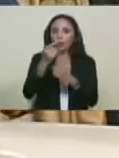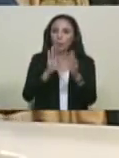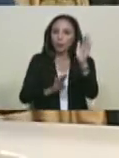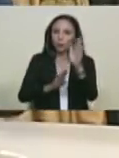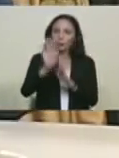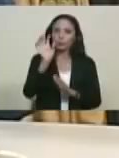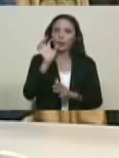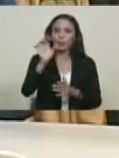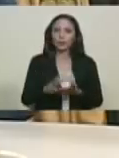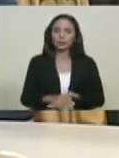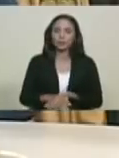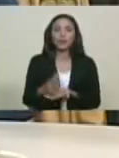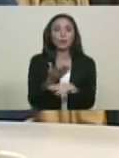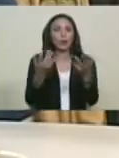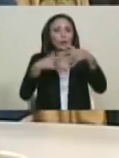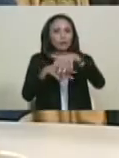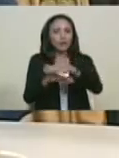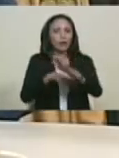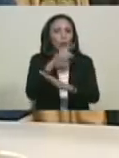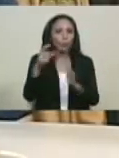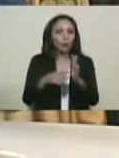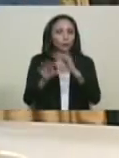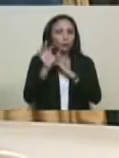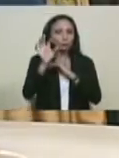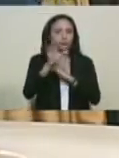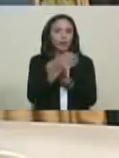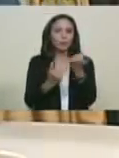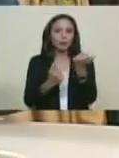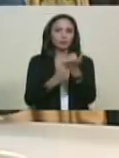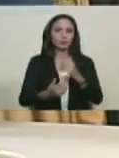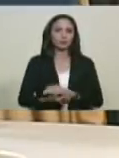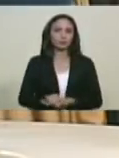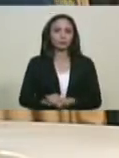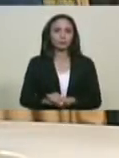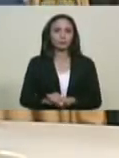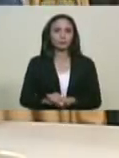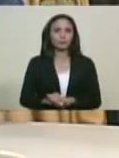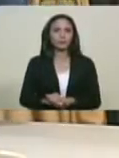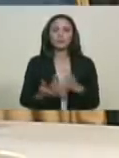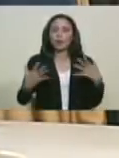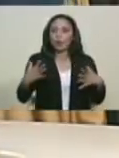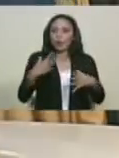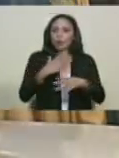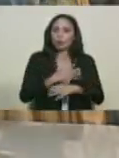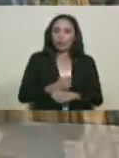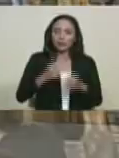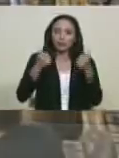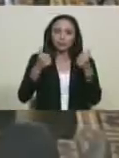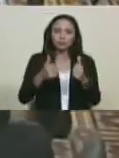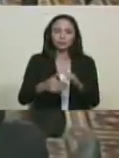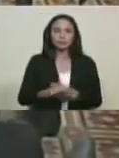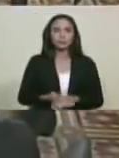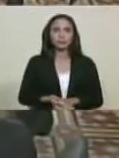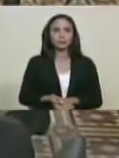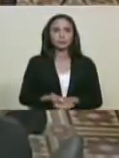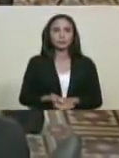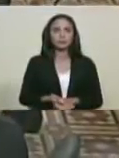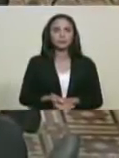para proteger integralmente a nuestro pueblo credibilidad credibilidad credibilidad